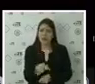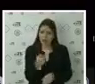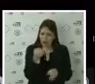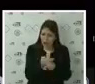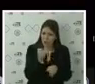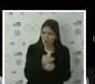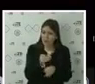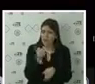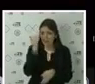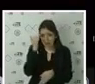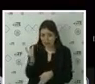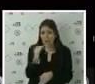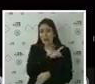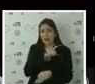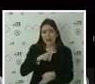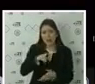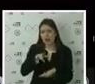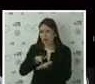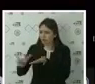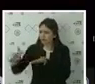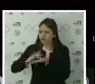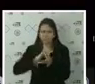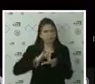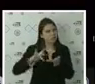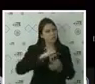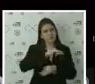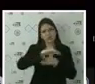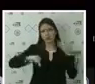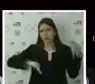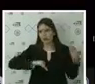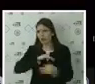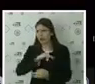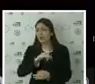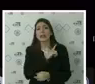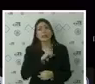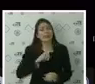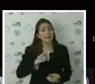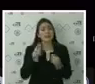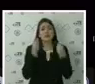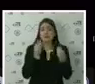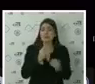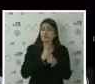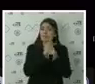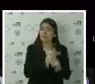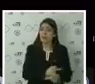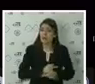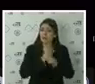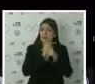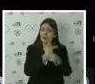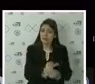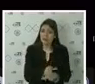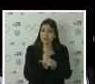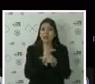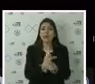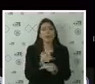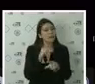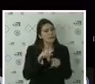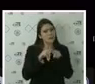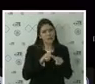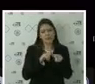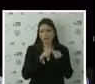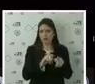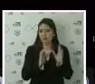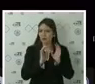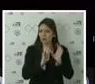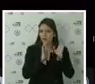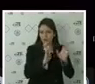que solidarizarnos y comprendernos. Hay que tener mucha paciencia y pues salir adelante, no bajar la guardia.